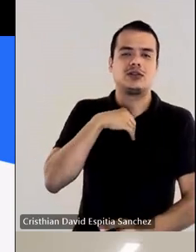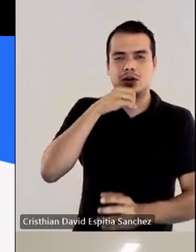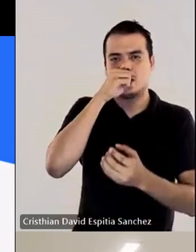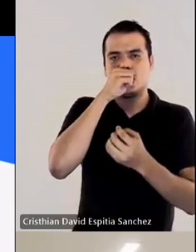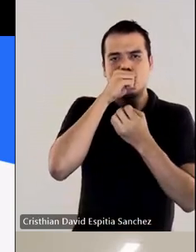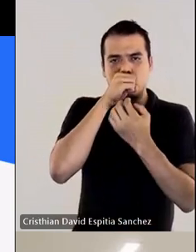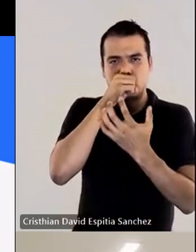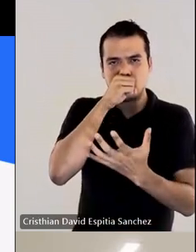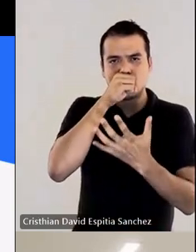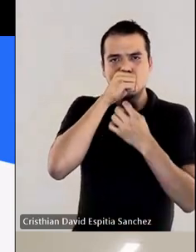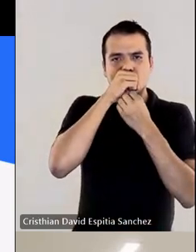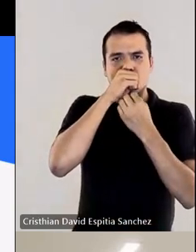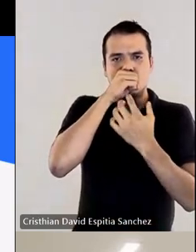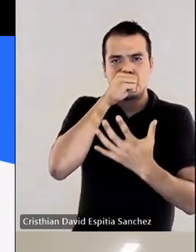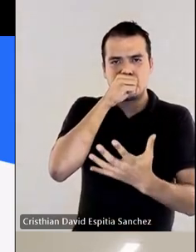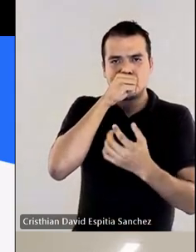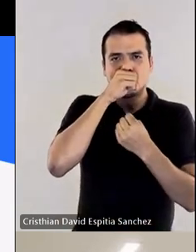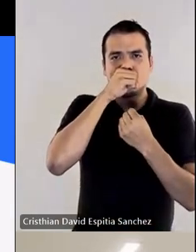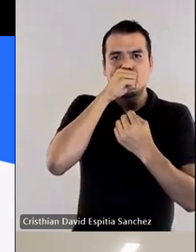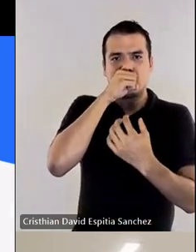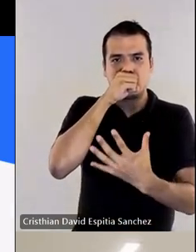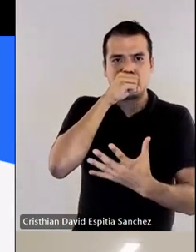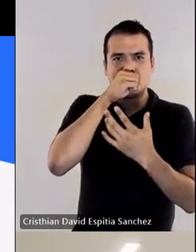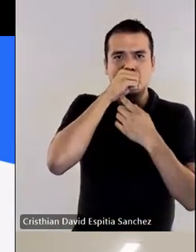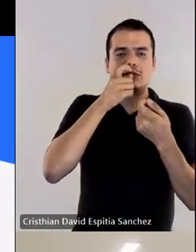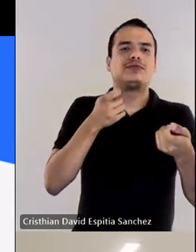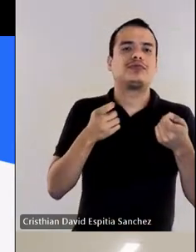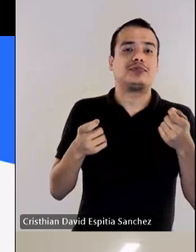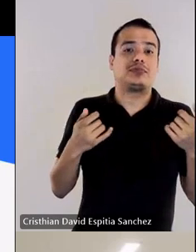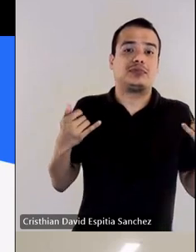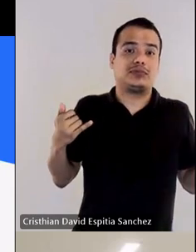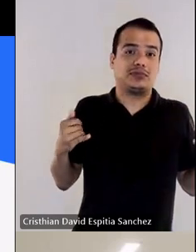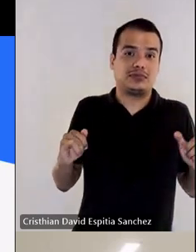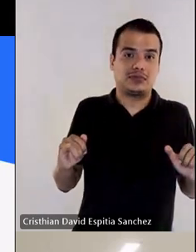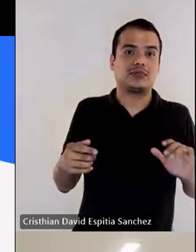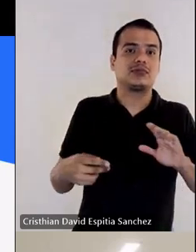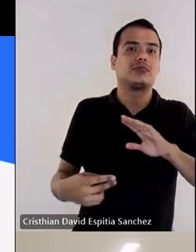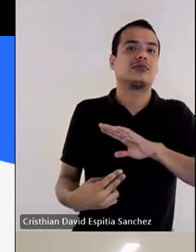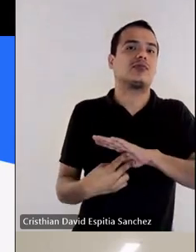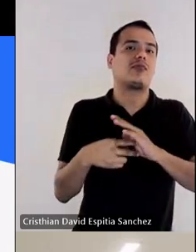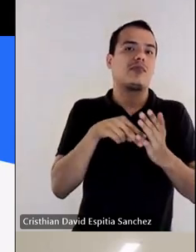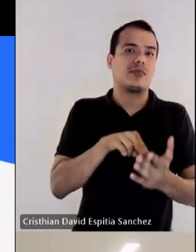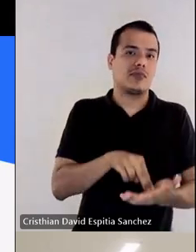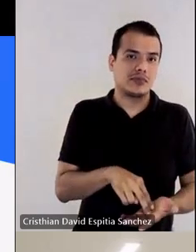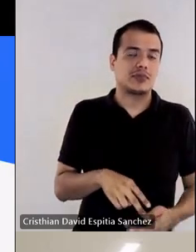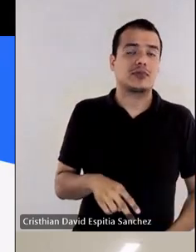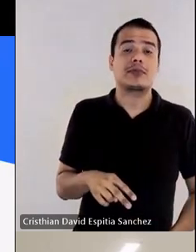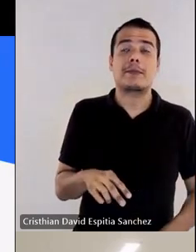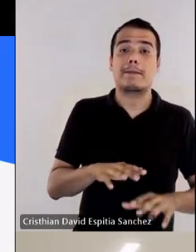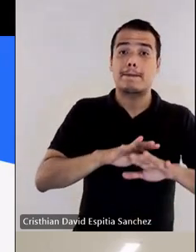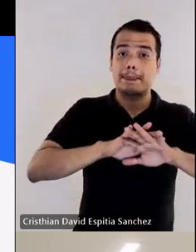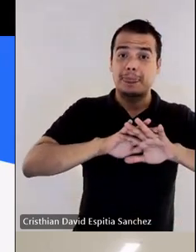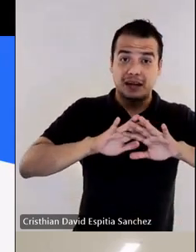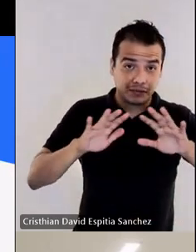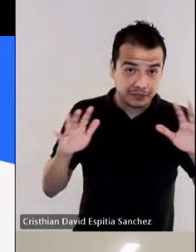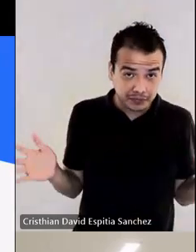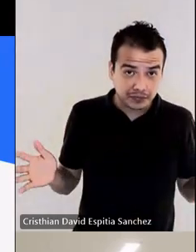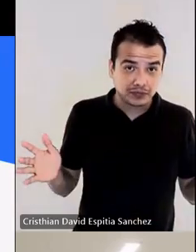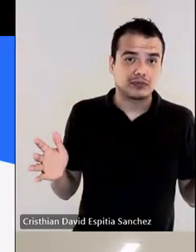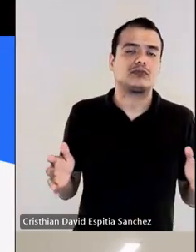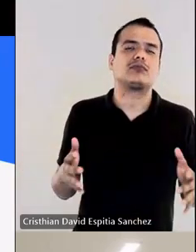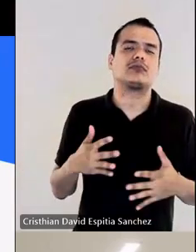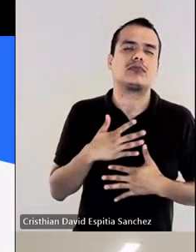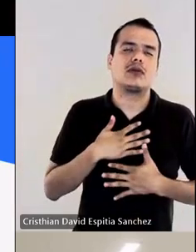nivelar esos dos gases de una manera adecuada. Y esto es lo que va a producirle, si no hacemos rápidamente esta acción, pues va a